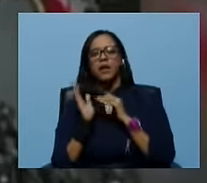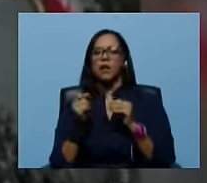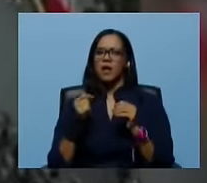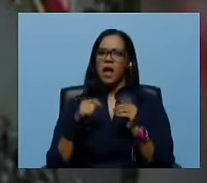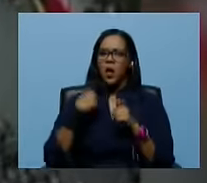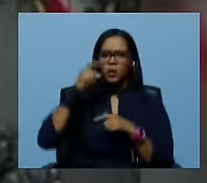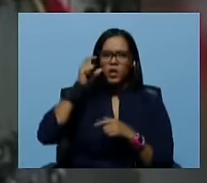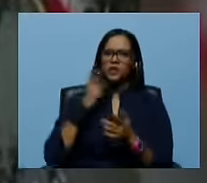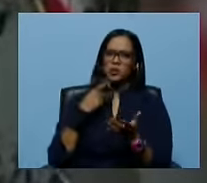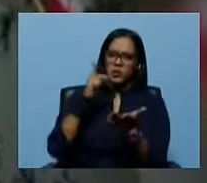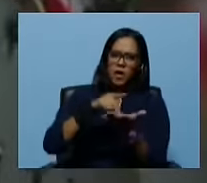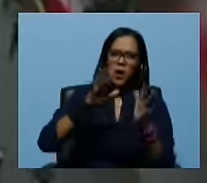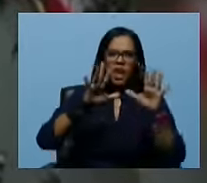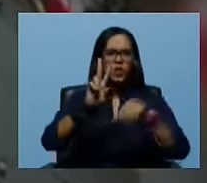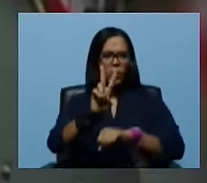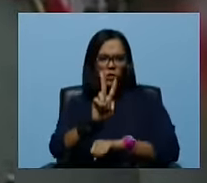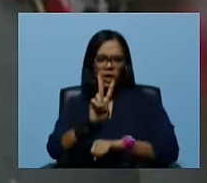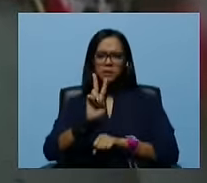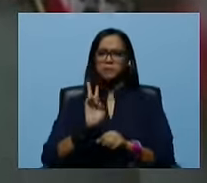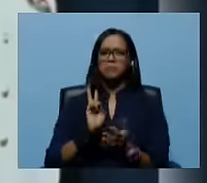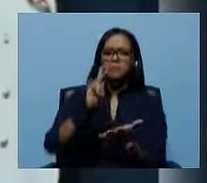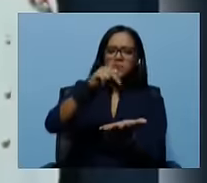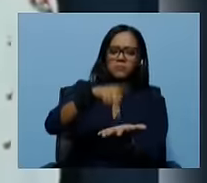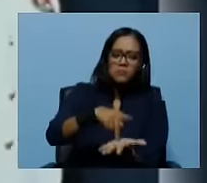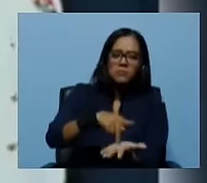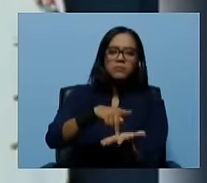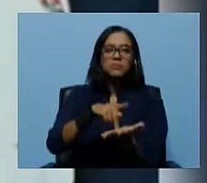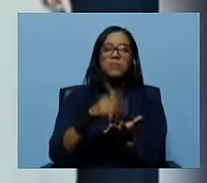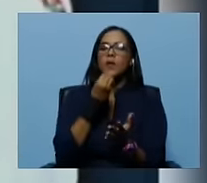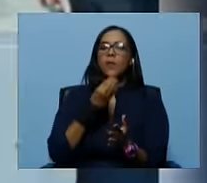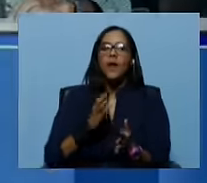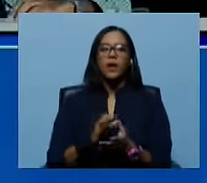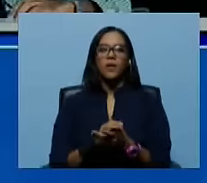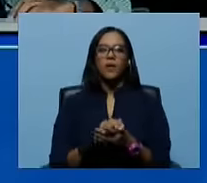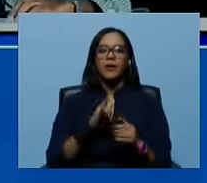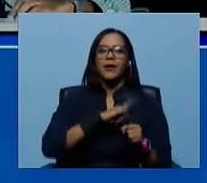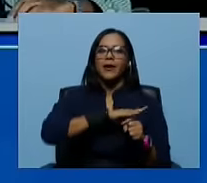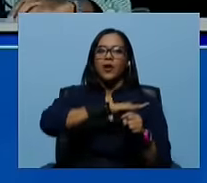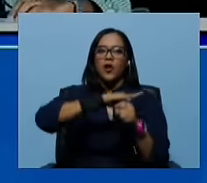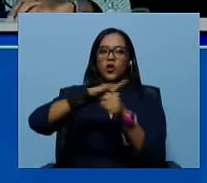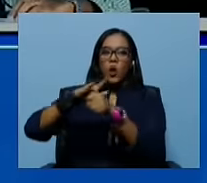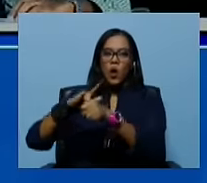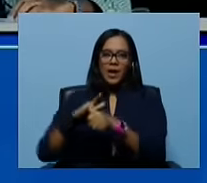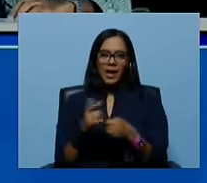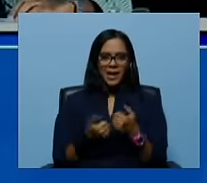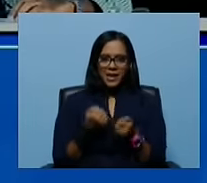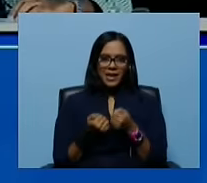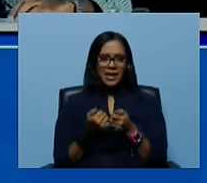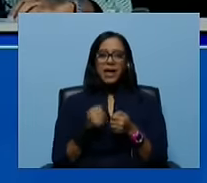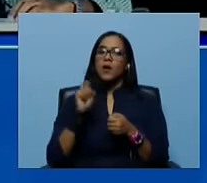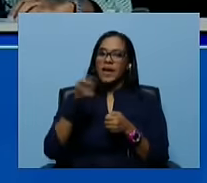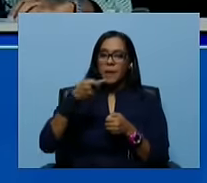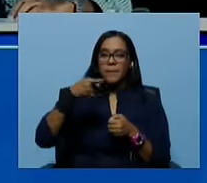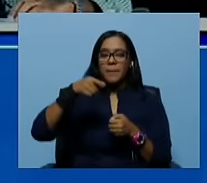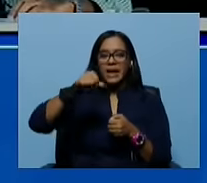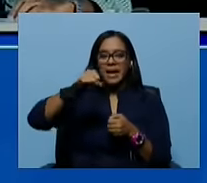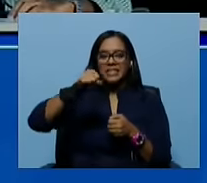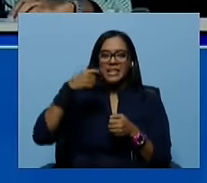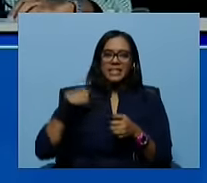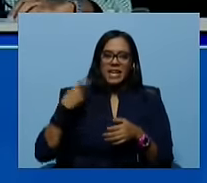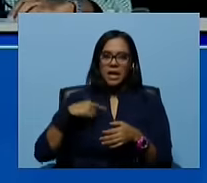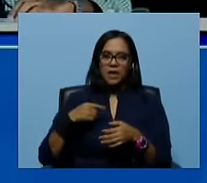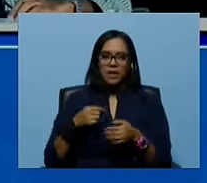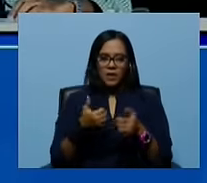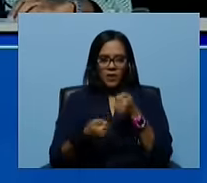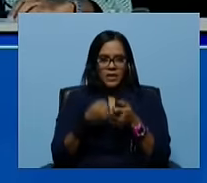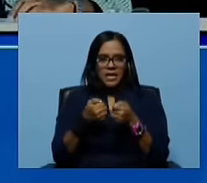mediodía y, bueno, los drones los dirigieron con el GPS que tenían. Los